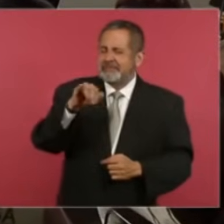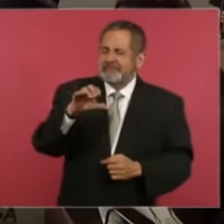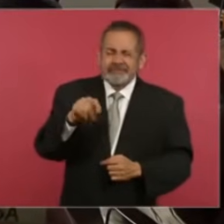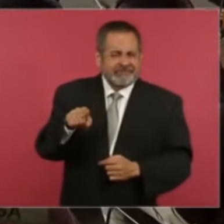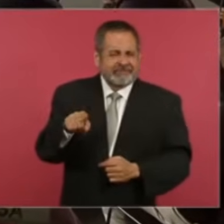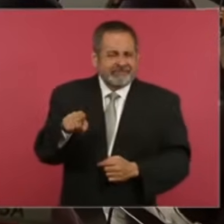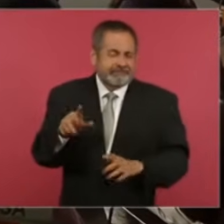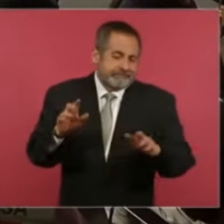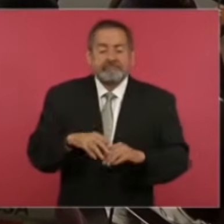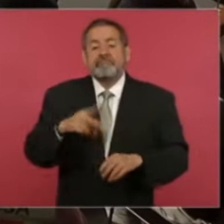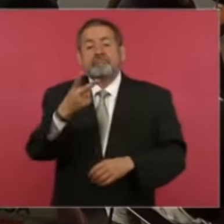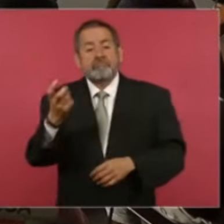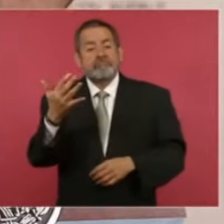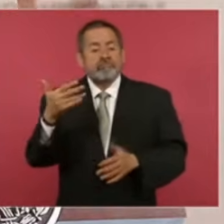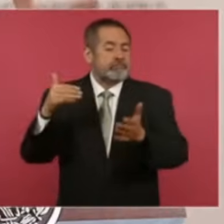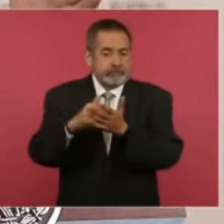250 mil